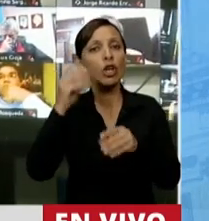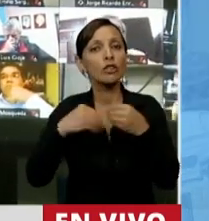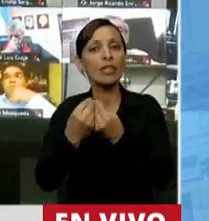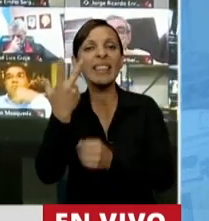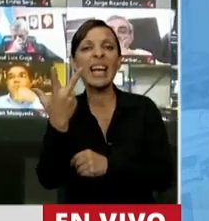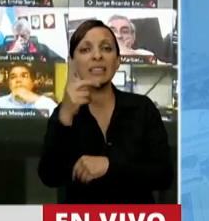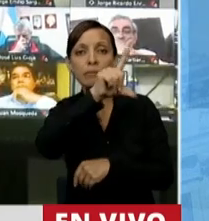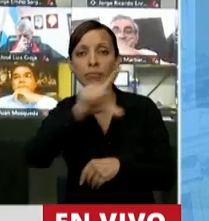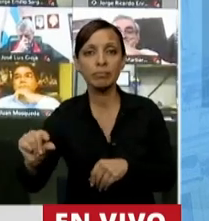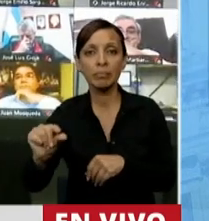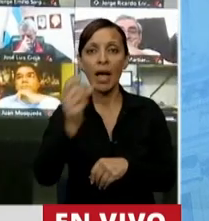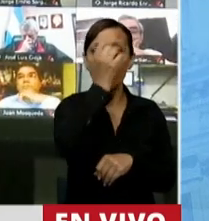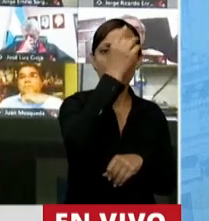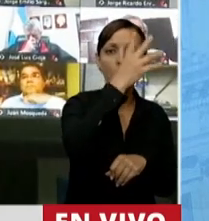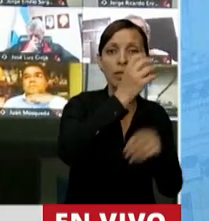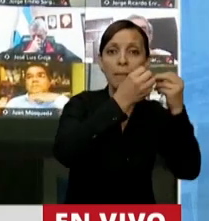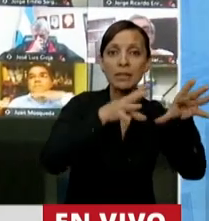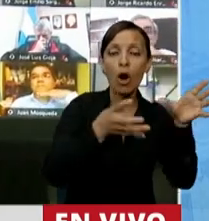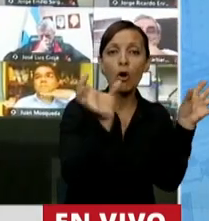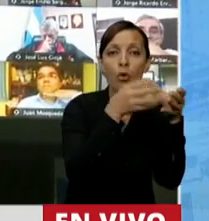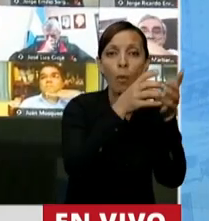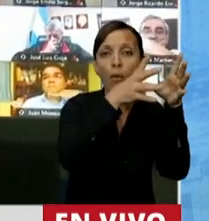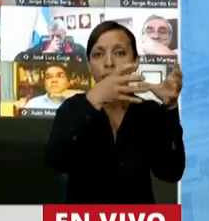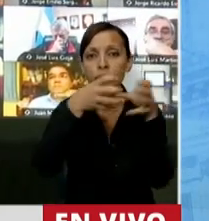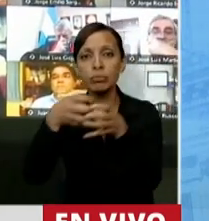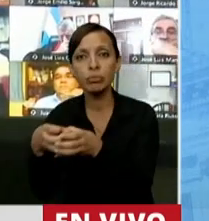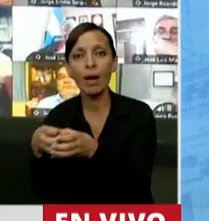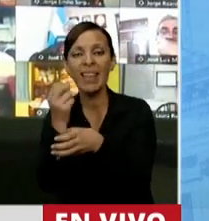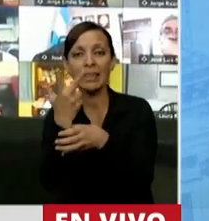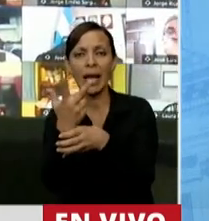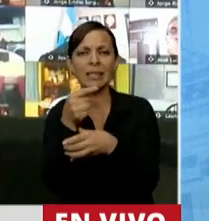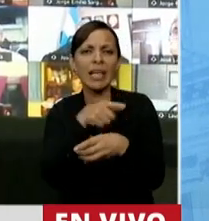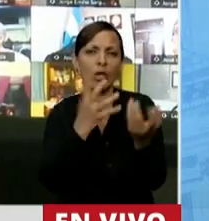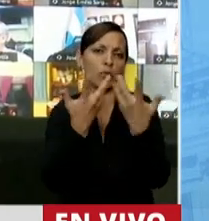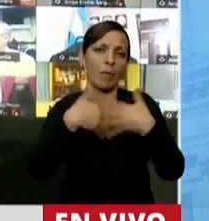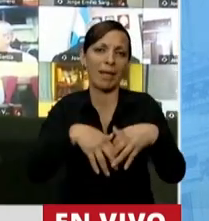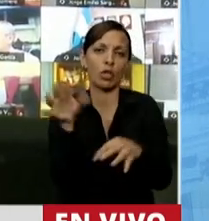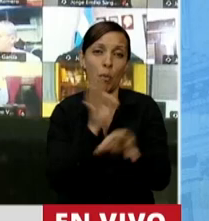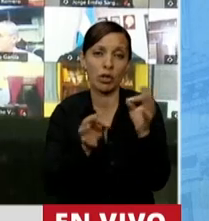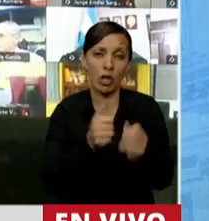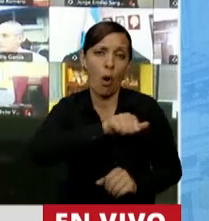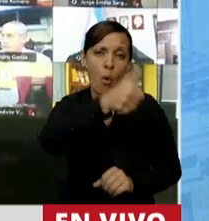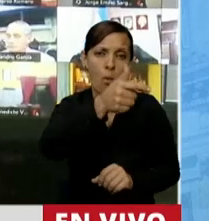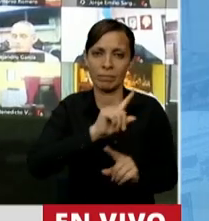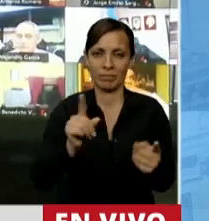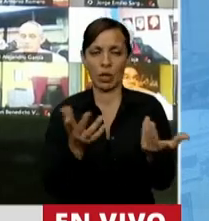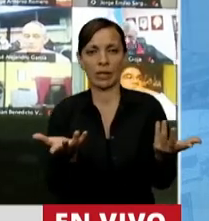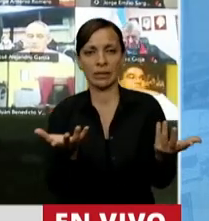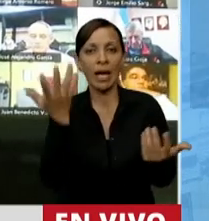parece que de 12 pasaron a 3? ¿Porque fue un proyecto exitoso? ¿Saben? Francia